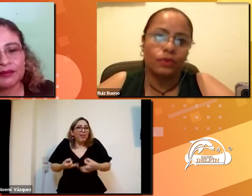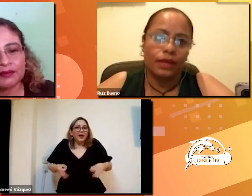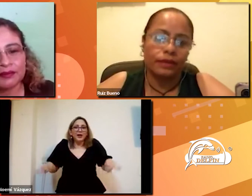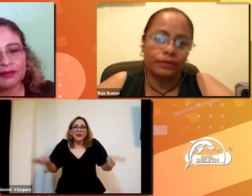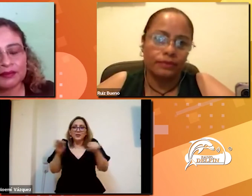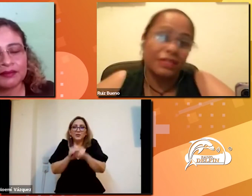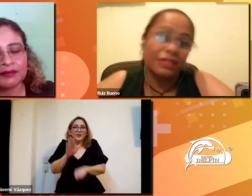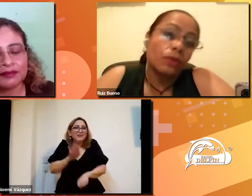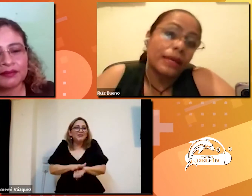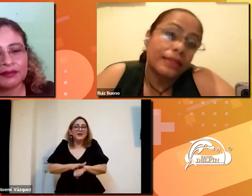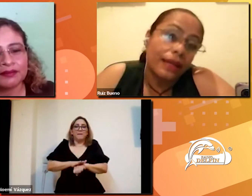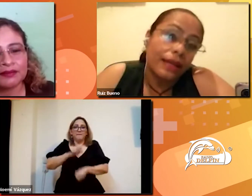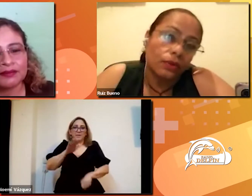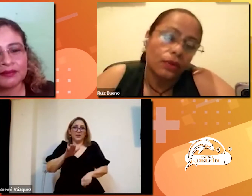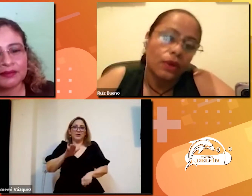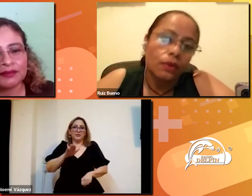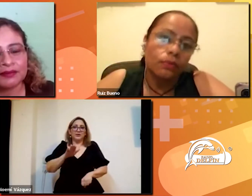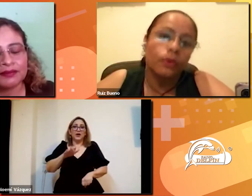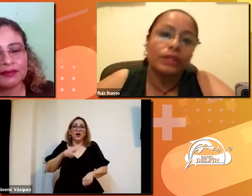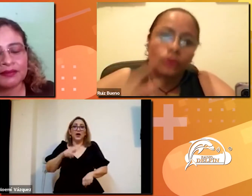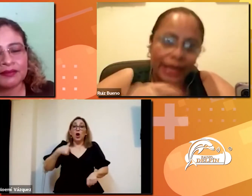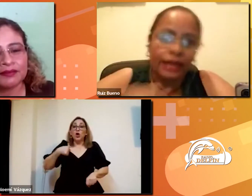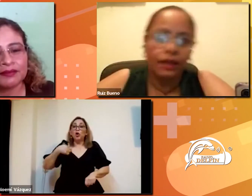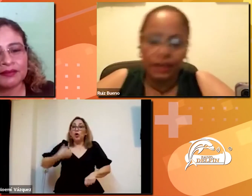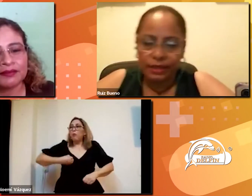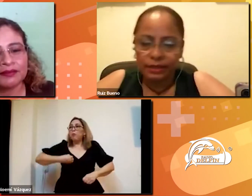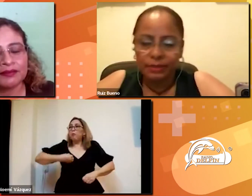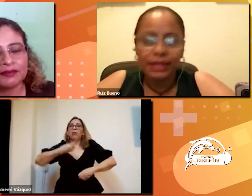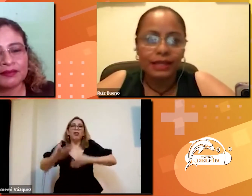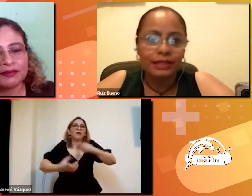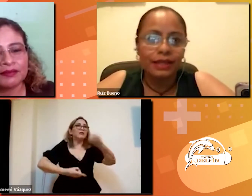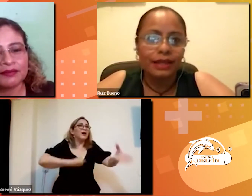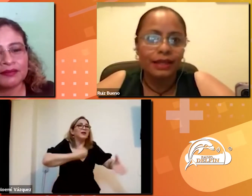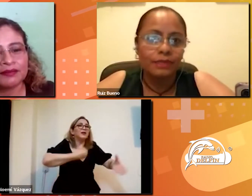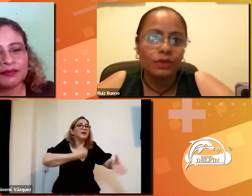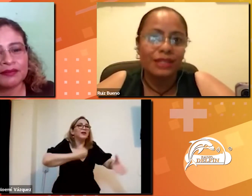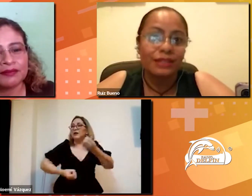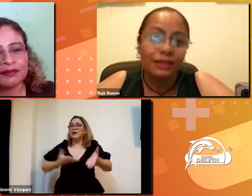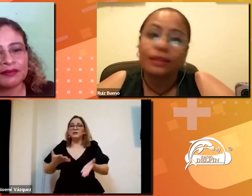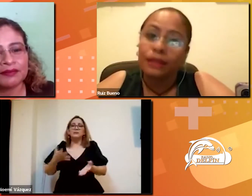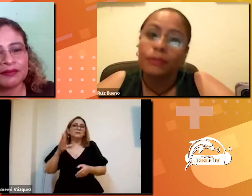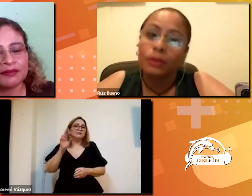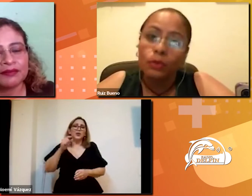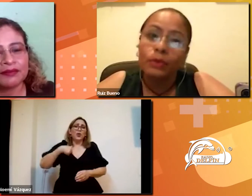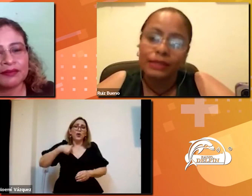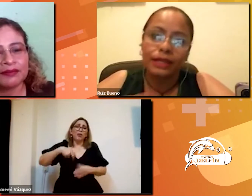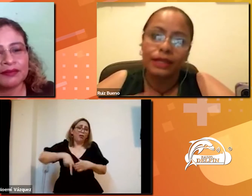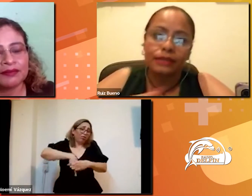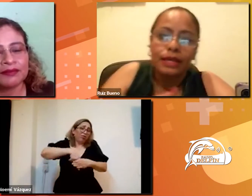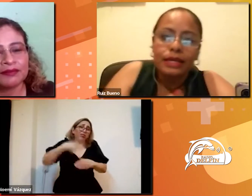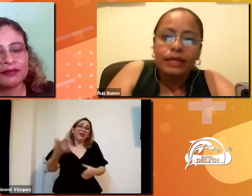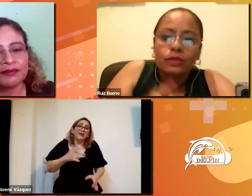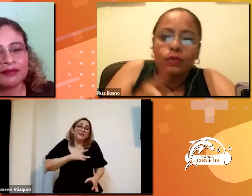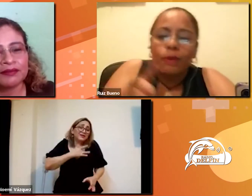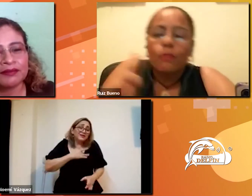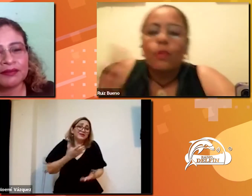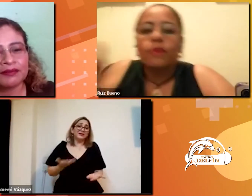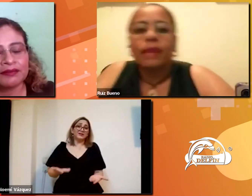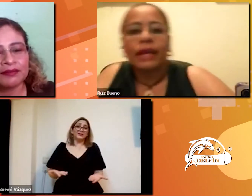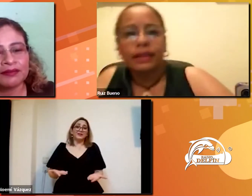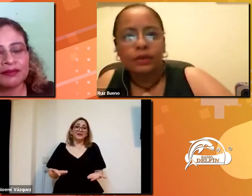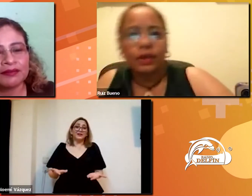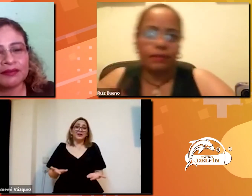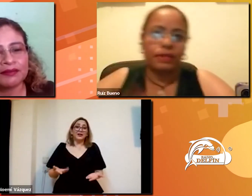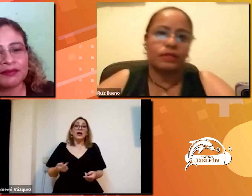una ayuda, me estoy vaciando. Por eso, en el tema de la ansiedad, las personas se sienten también muy vacías y esto va